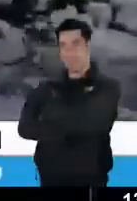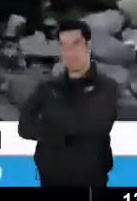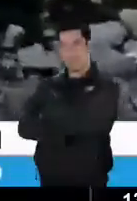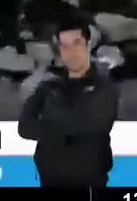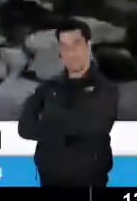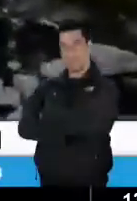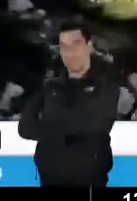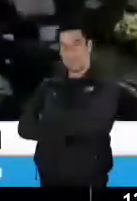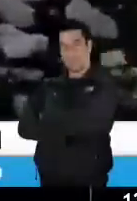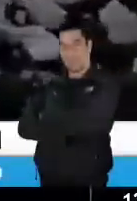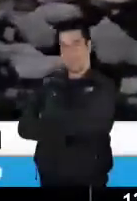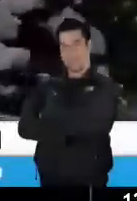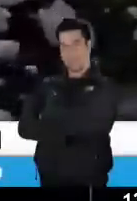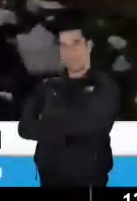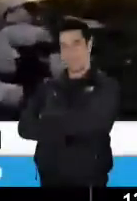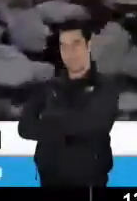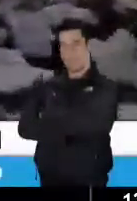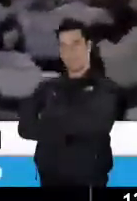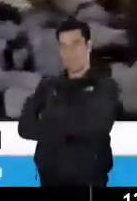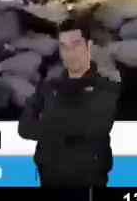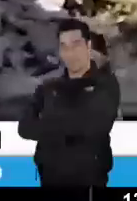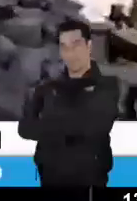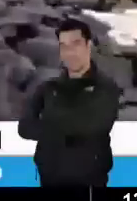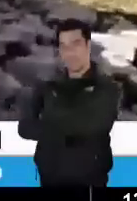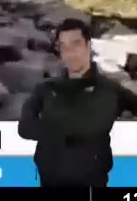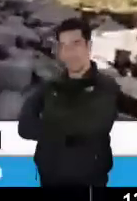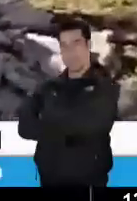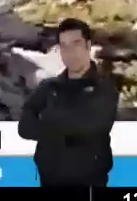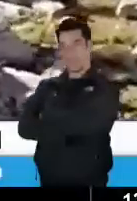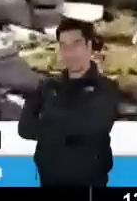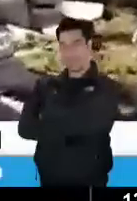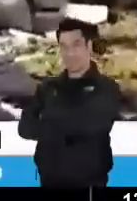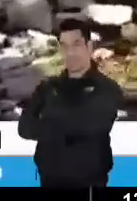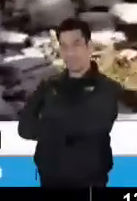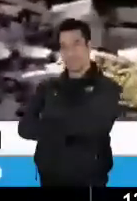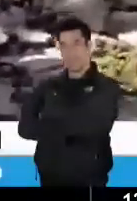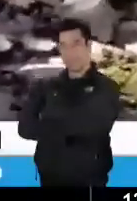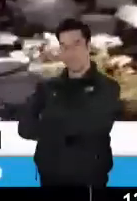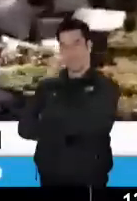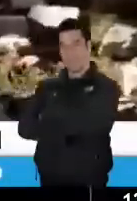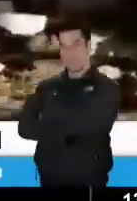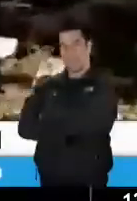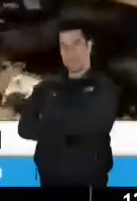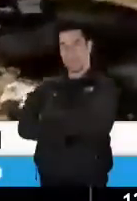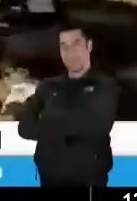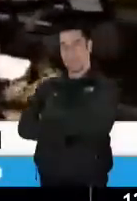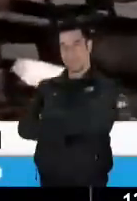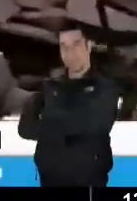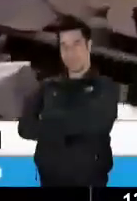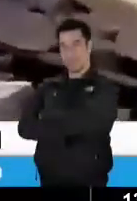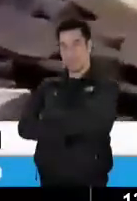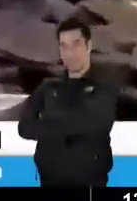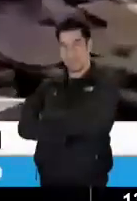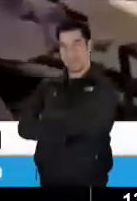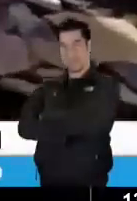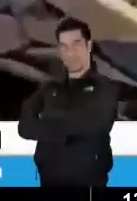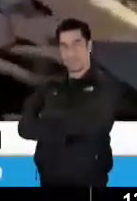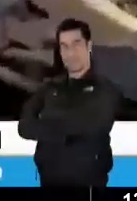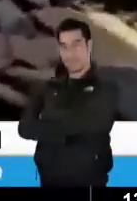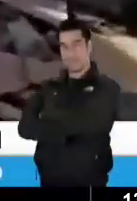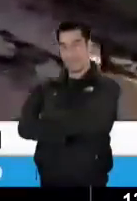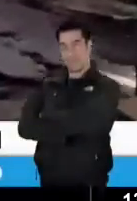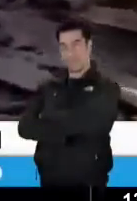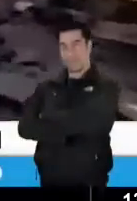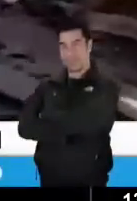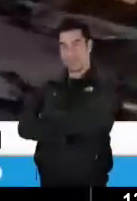que había anunciado el presidente Boric podían ser destinados para otras cosas, pero otros señalaron que esto definitivamente se debía hacer y aplaudieron